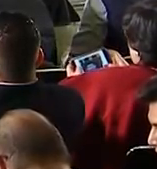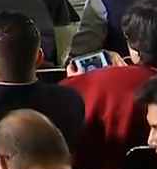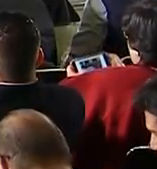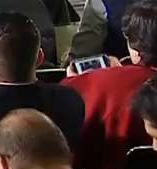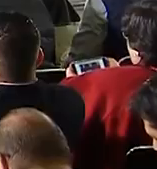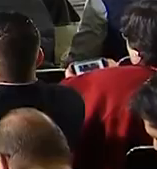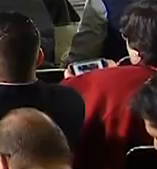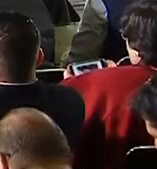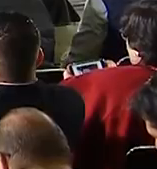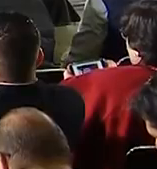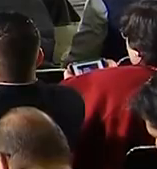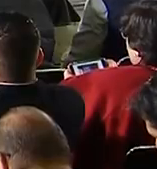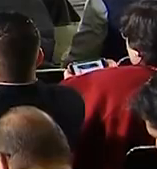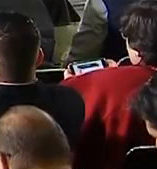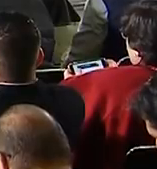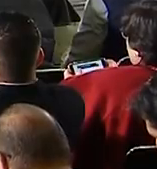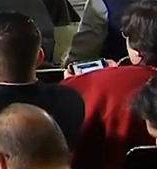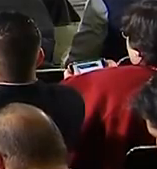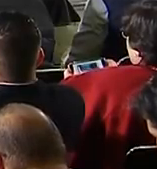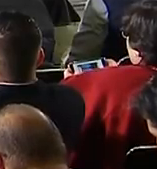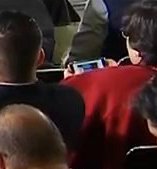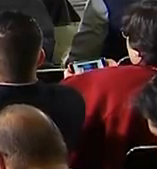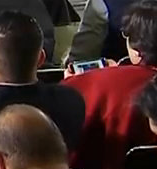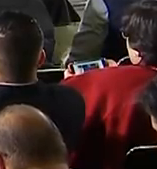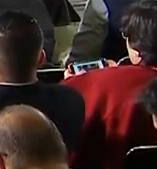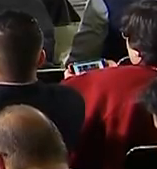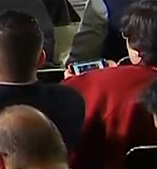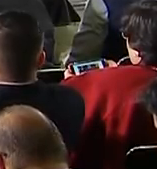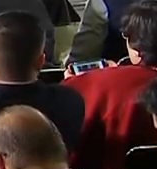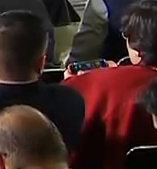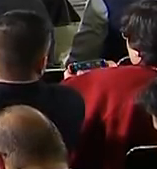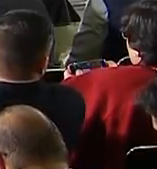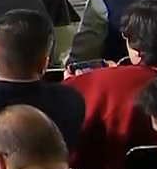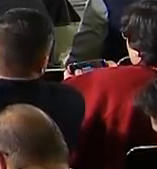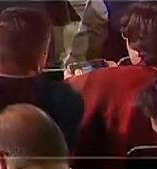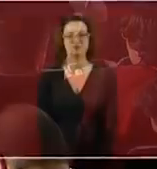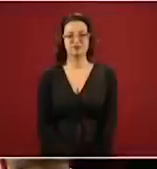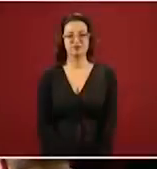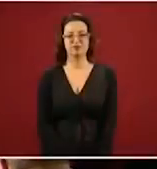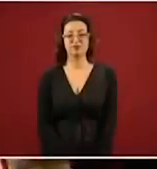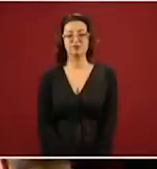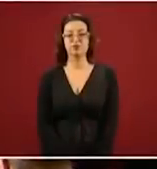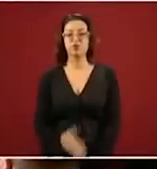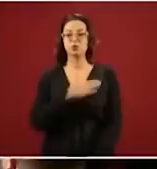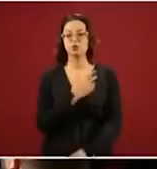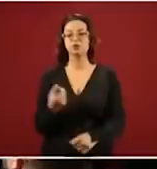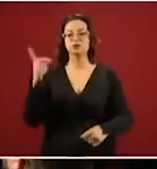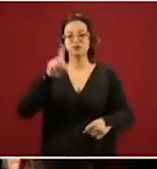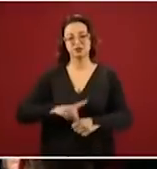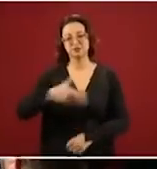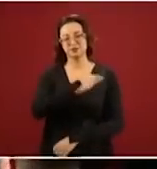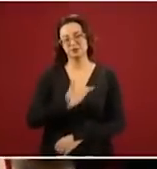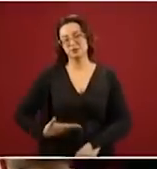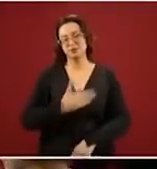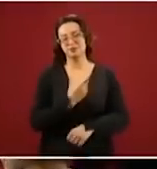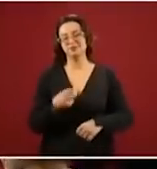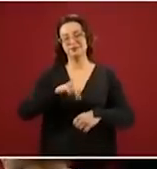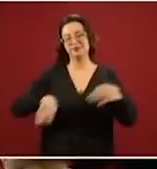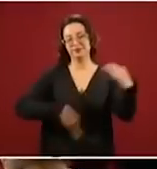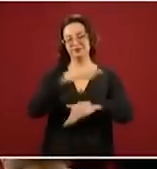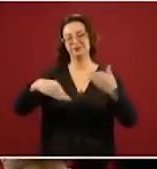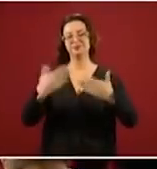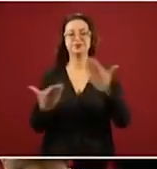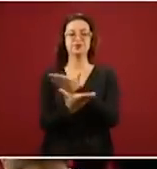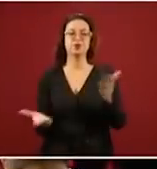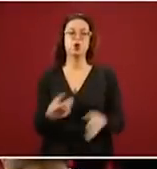gran señor presidente muy buenos días muy buenos días a todas ya todos ustedes en esta ocasión vamos a presentar el